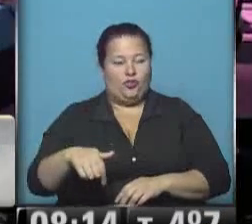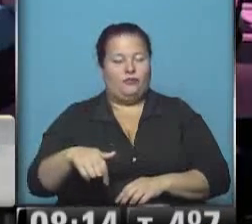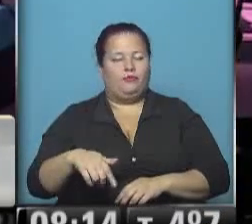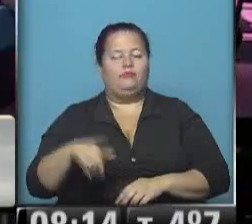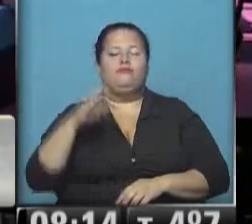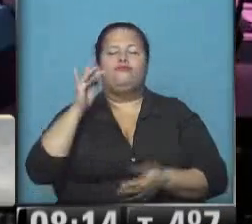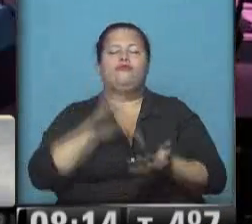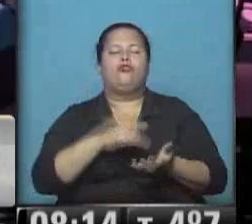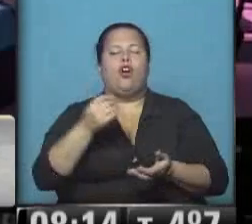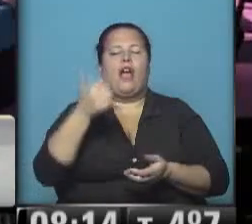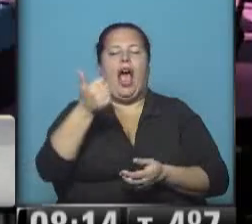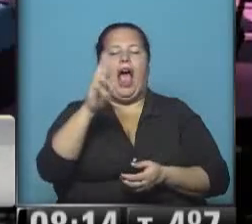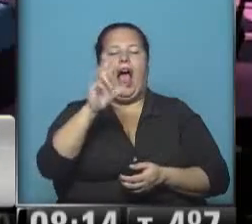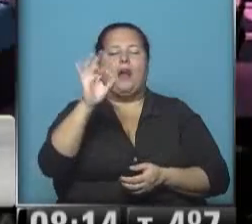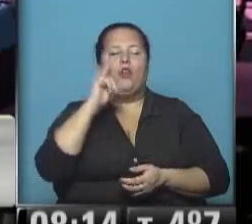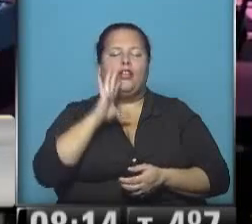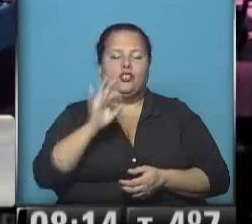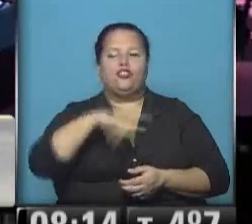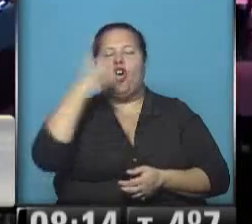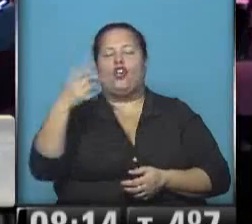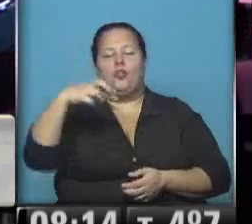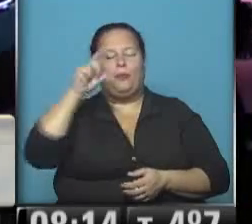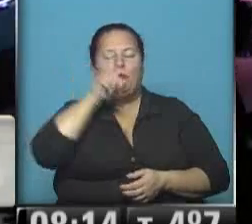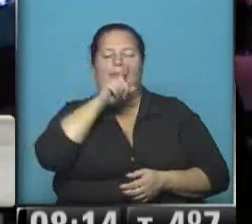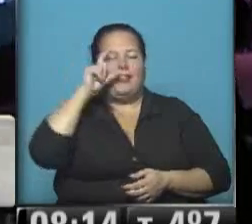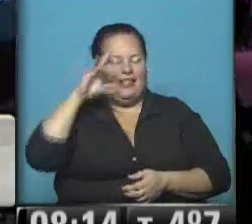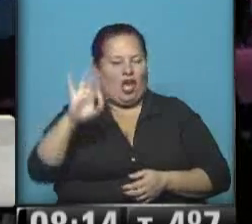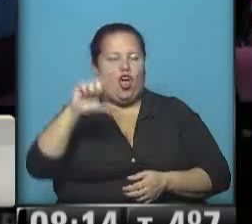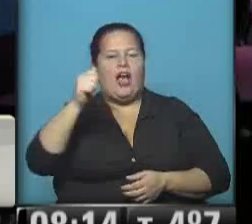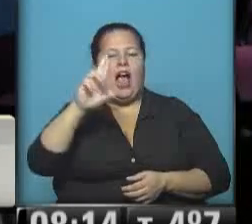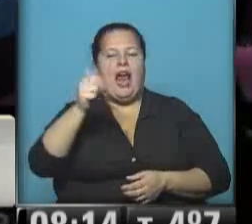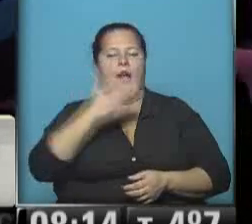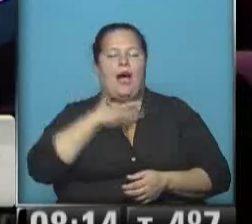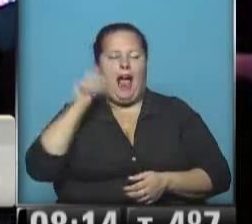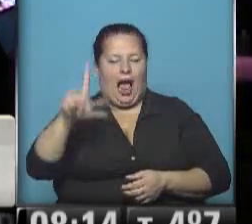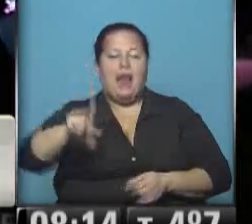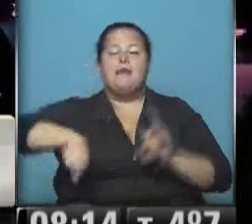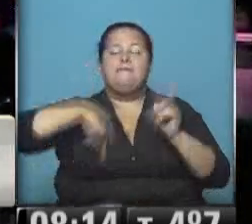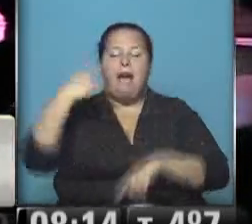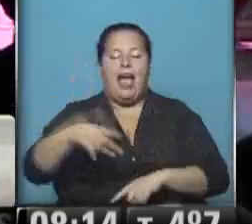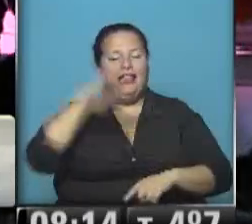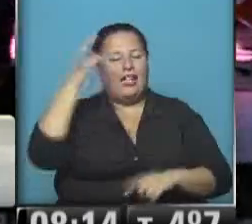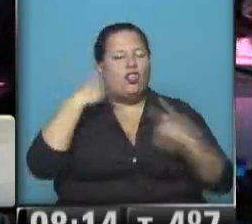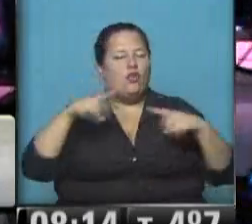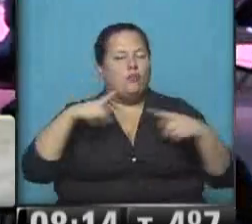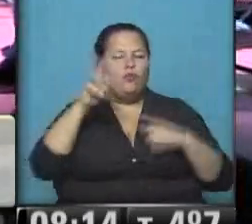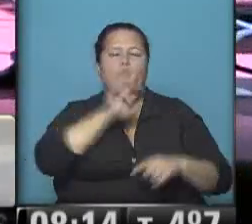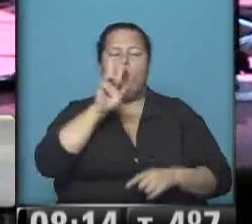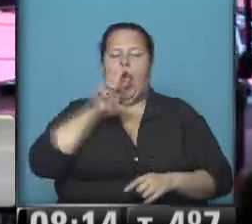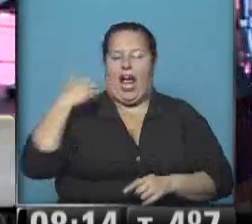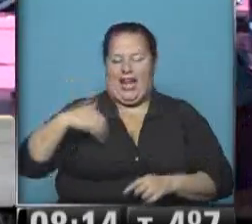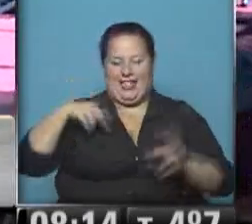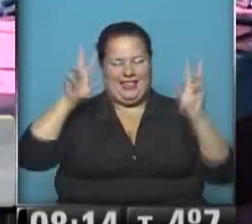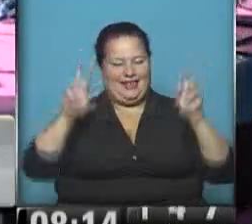ser el turno de Arbolito y de El Peteco Carabajal. Mañana, la obra musical Mujeres Argentinas,